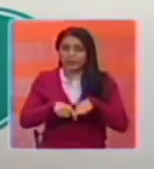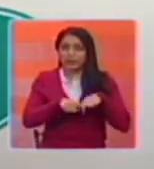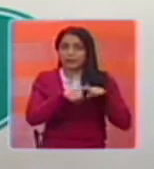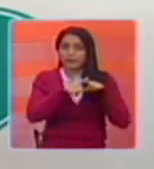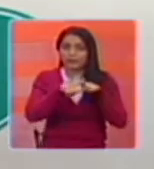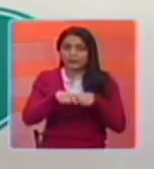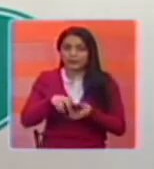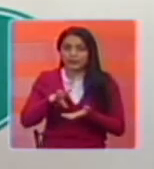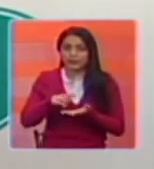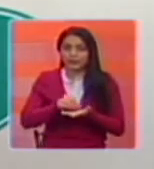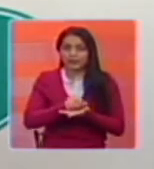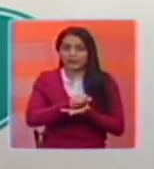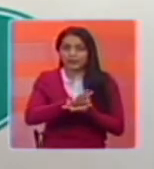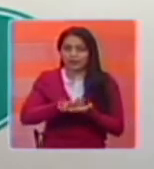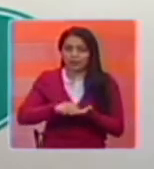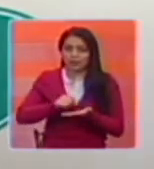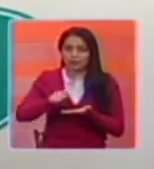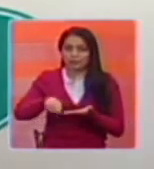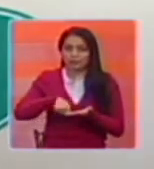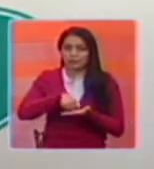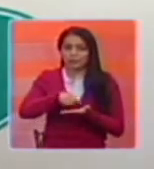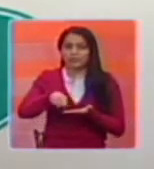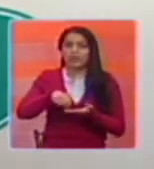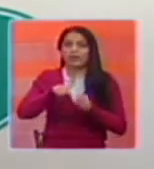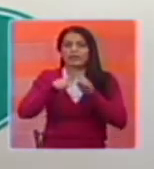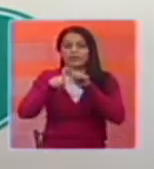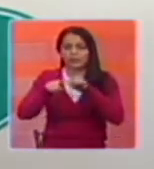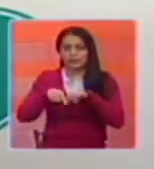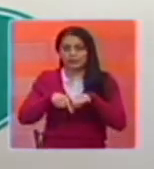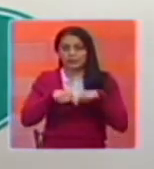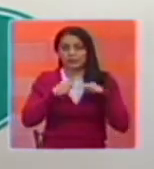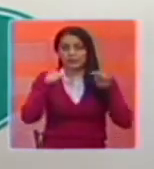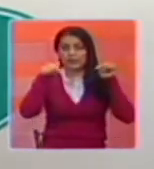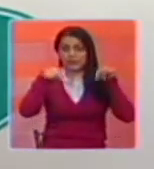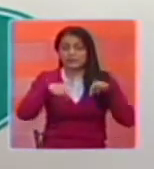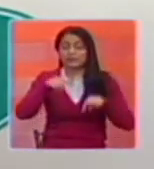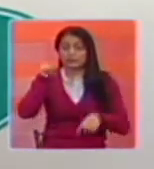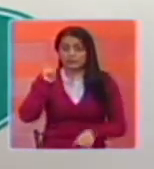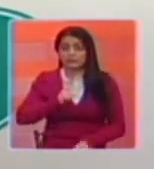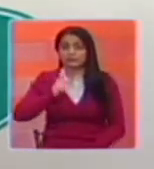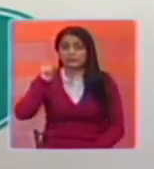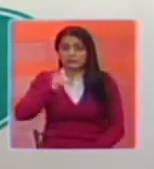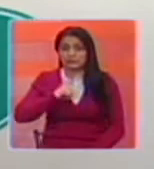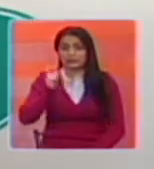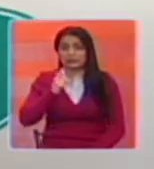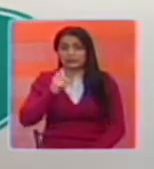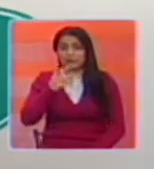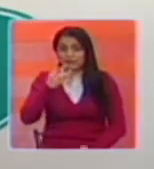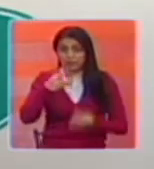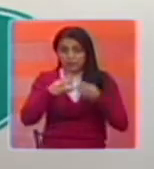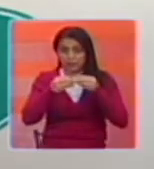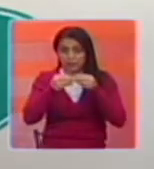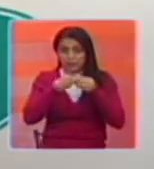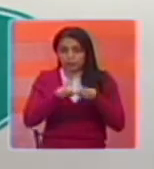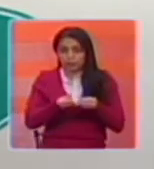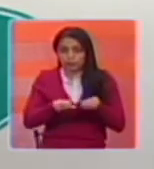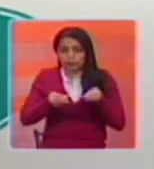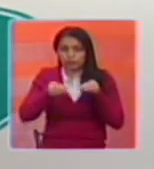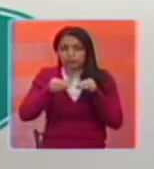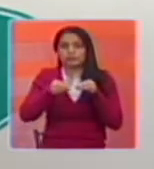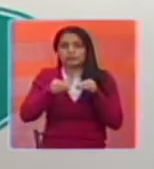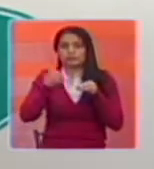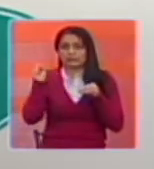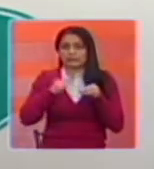masas, si necesita pirotín o no. Esta masa sí necesitamos pirotín, pero puede ser